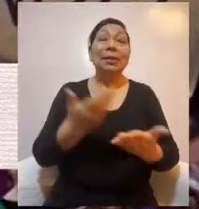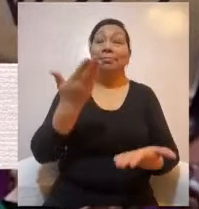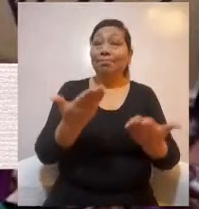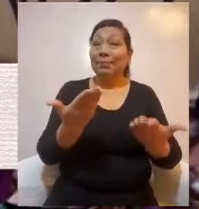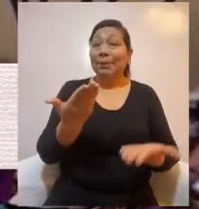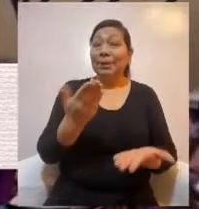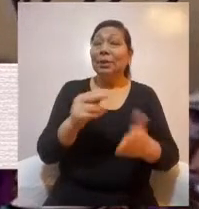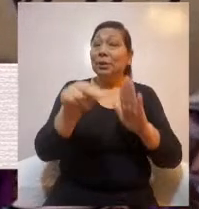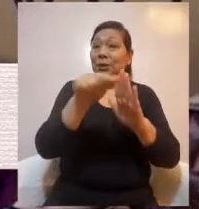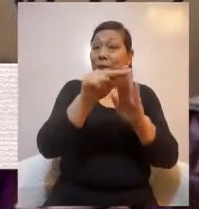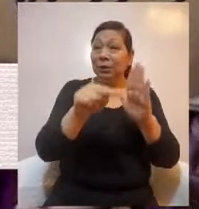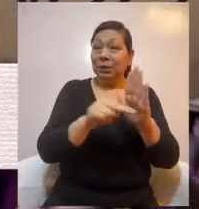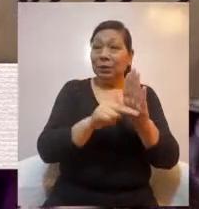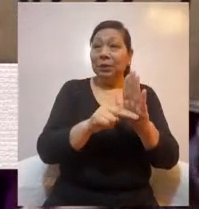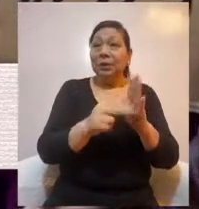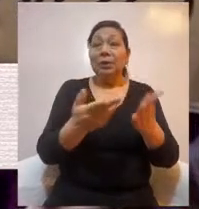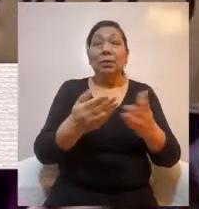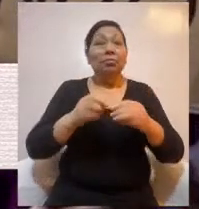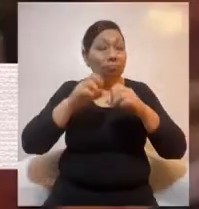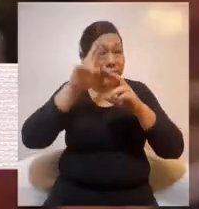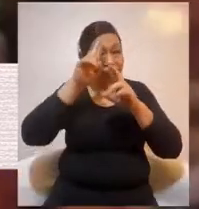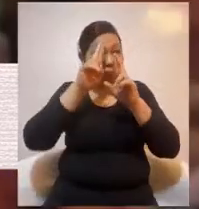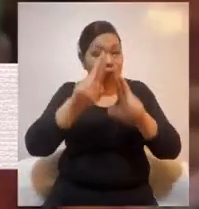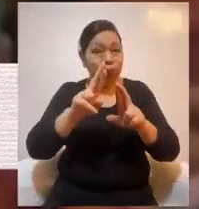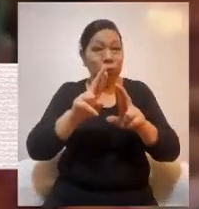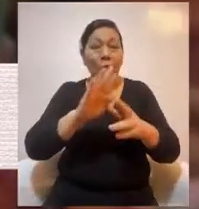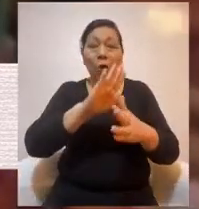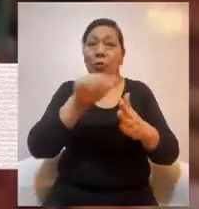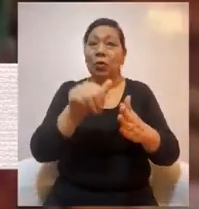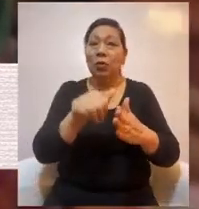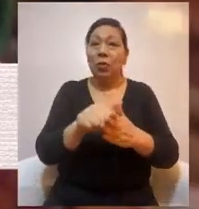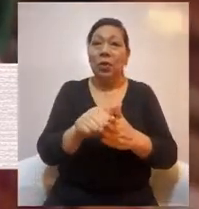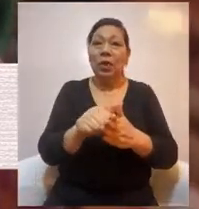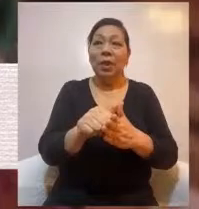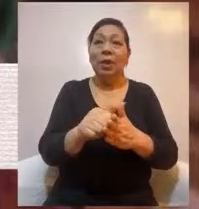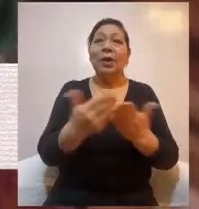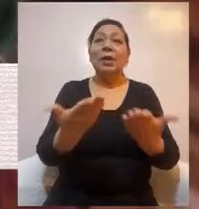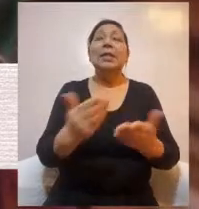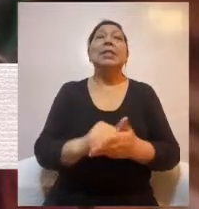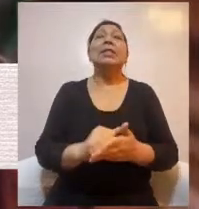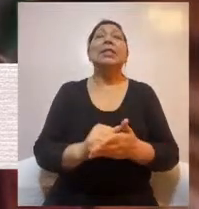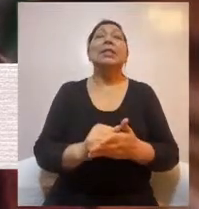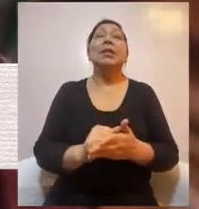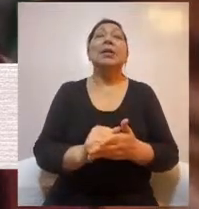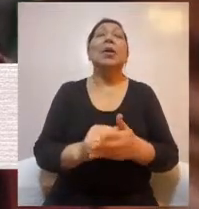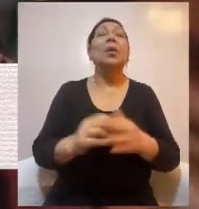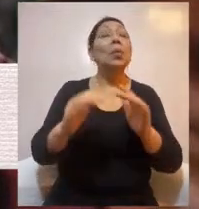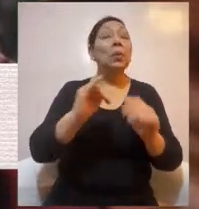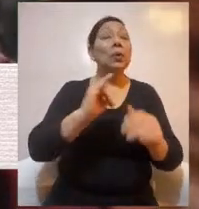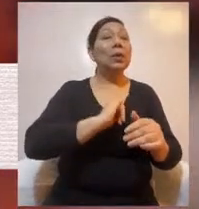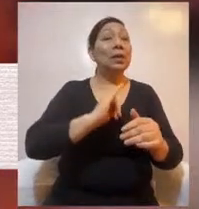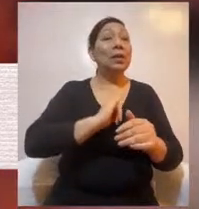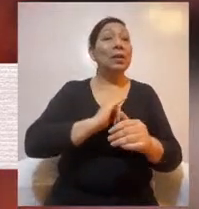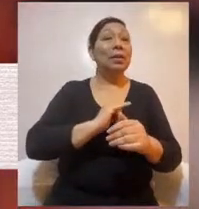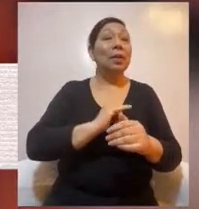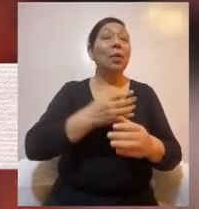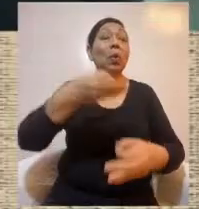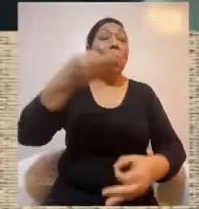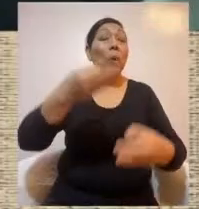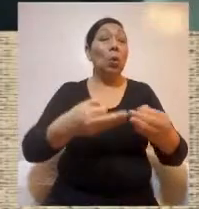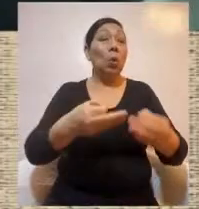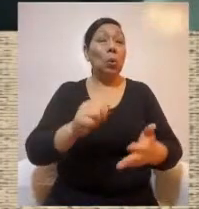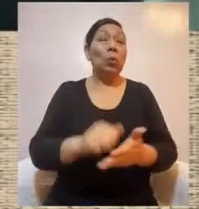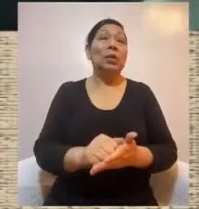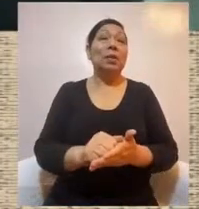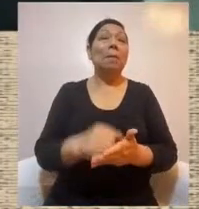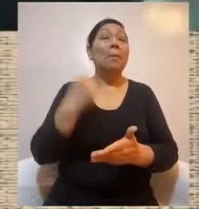1272-2017, a pesar de que existe la norma, existe la vulneración, y todavía en el ámbito de una entidad que administra